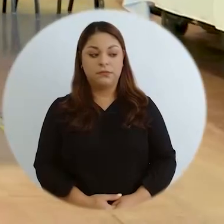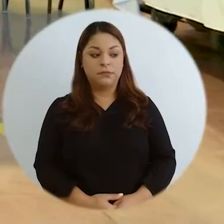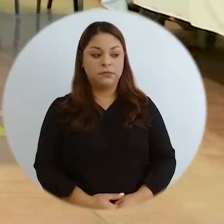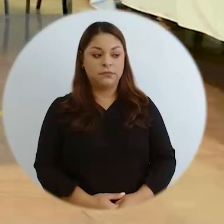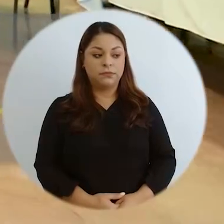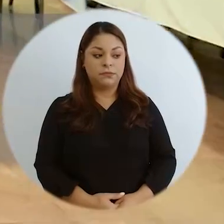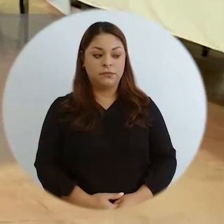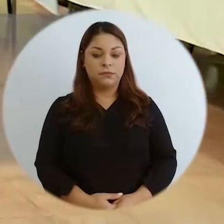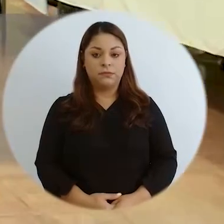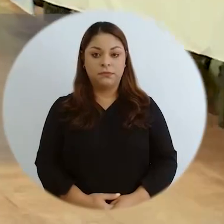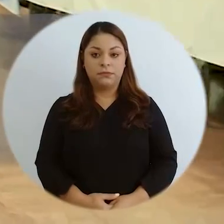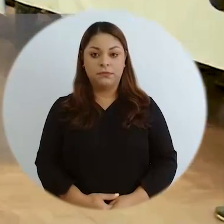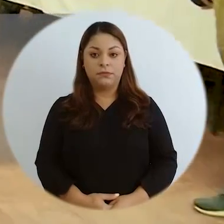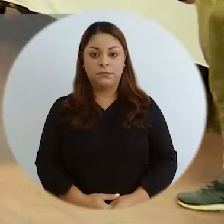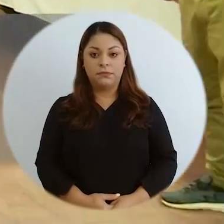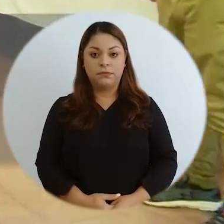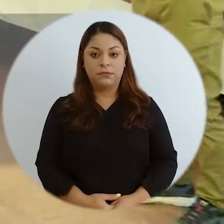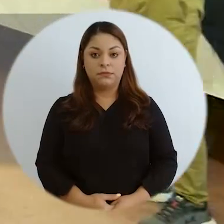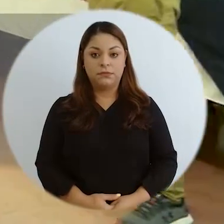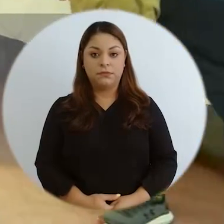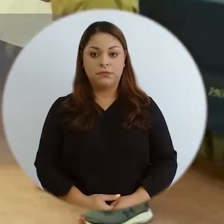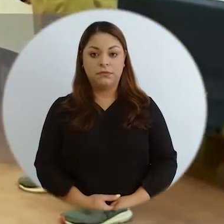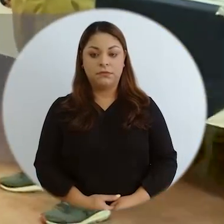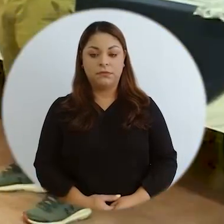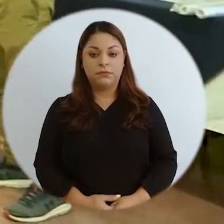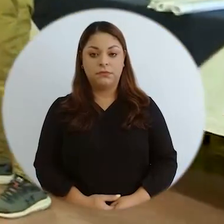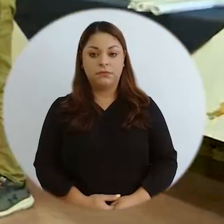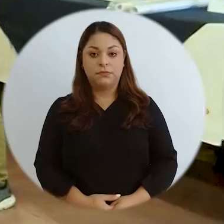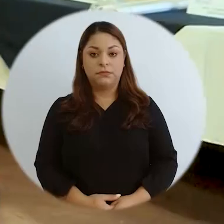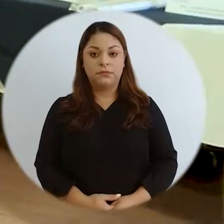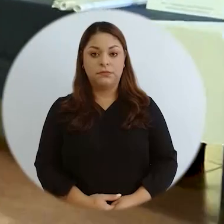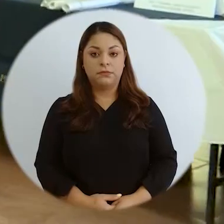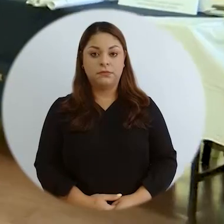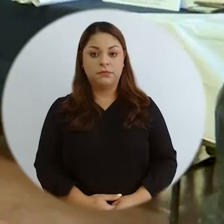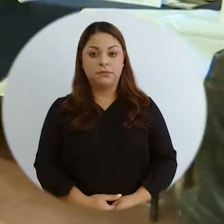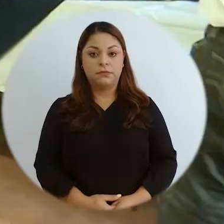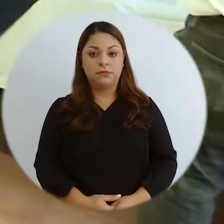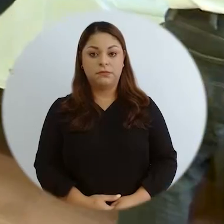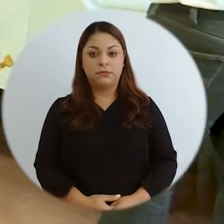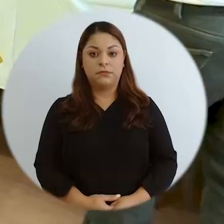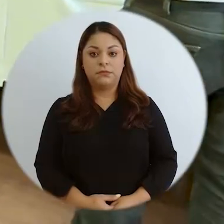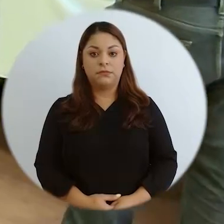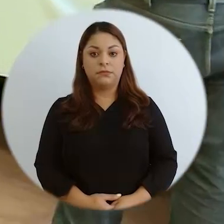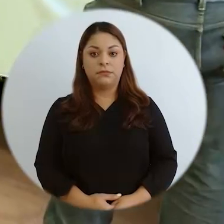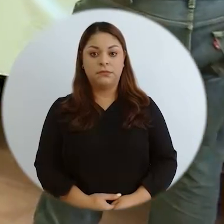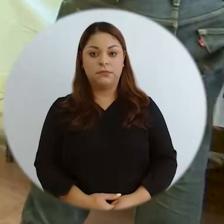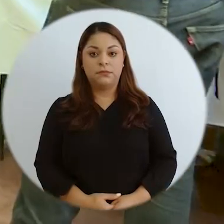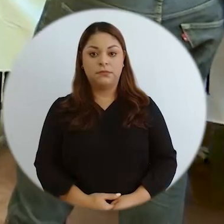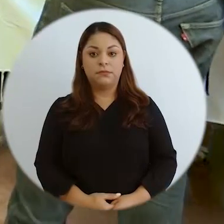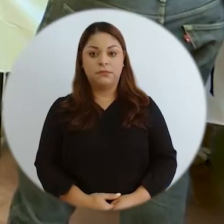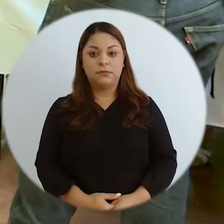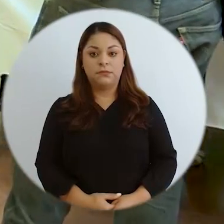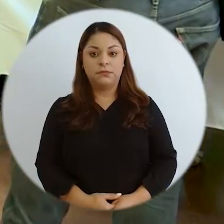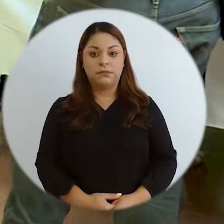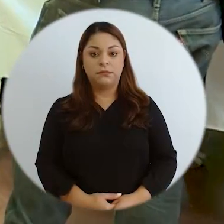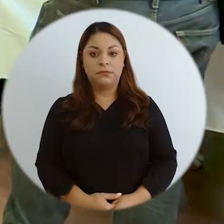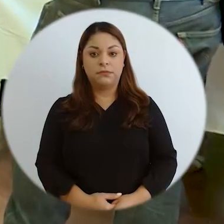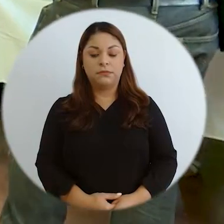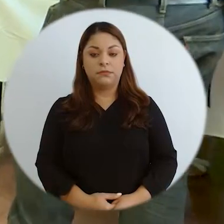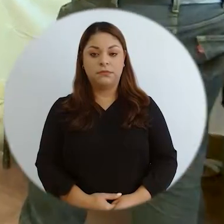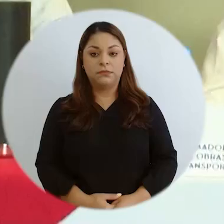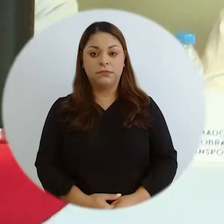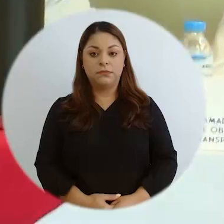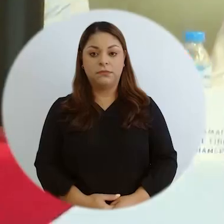el primer ministro que registra el Observatorio de Comunicación Digital que sale de la administración pública con comentarios